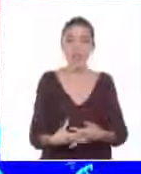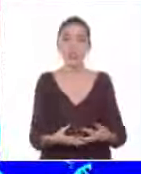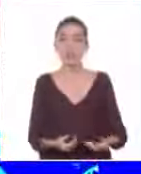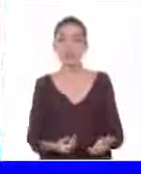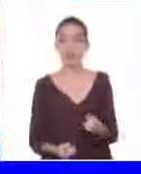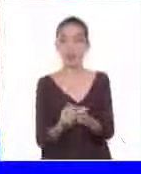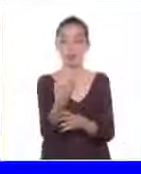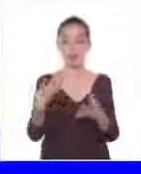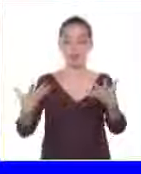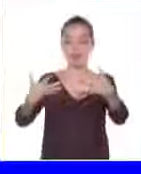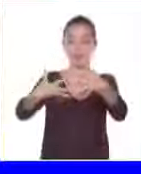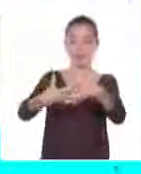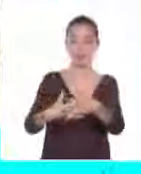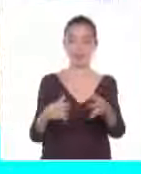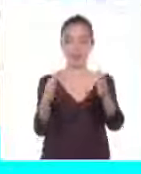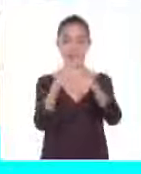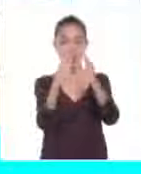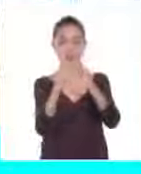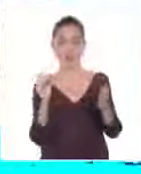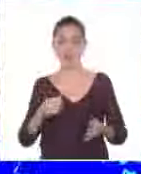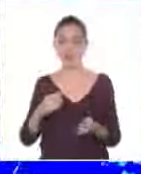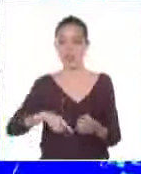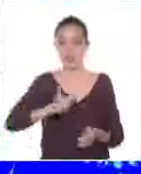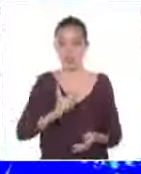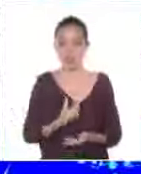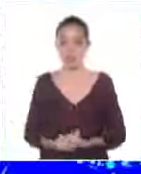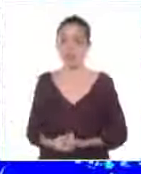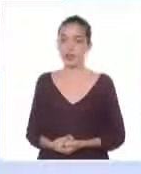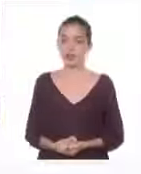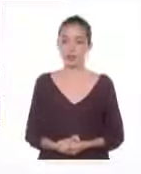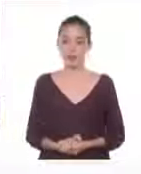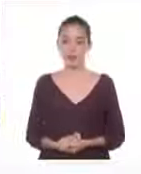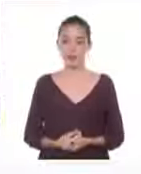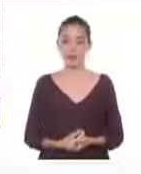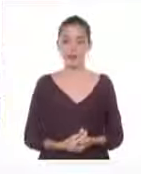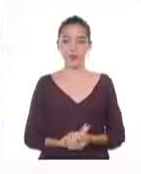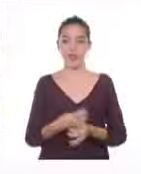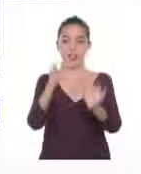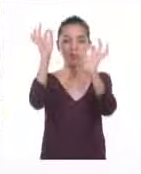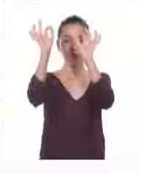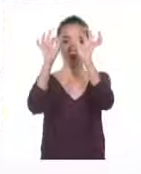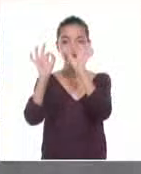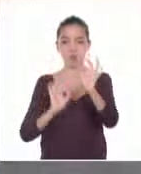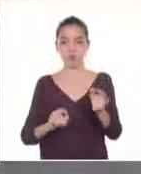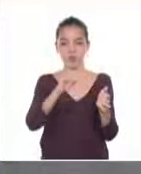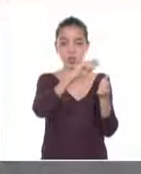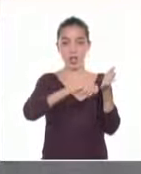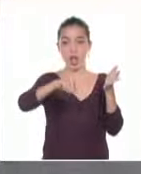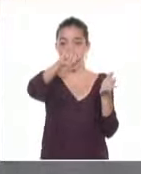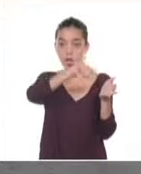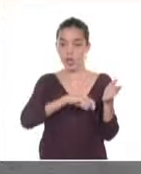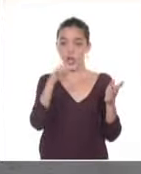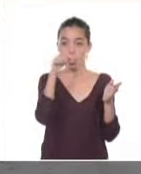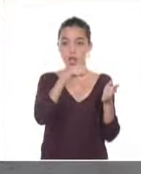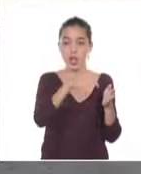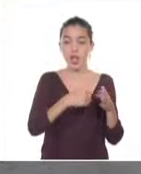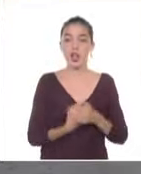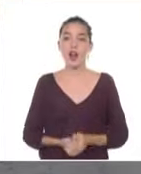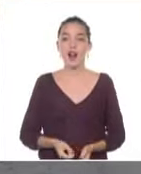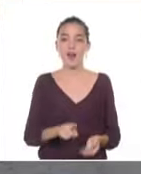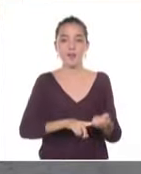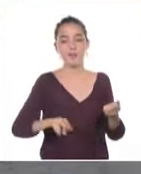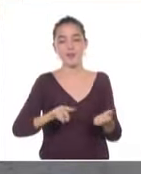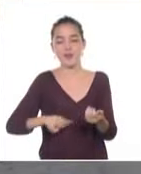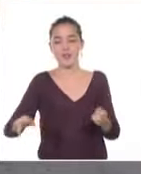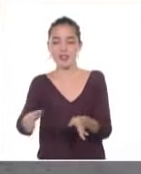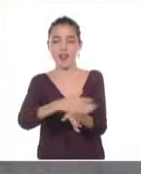Cultura con las autoridades locales y diseñar un programa que sumó propuestas en cada provincia. El pueblo en sentido general